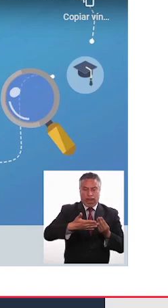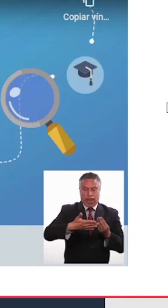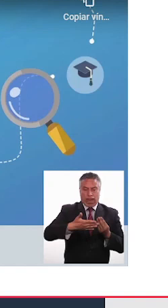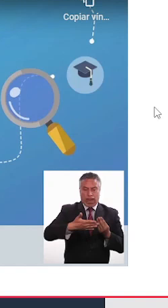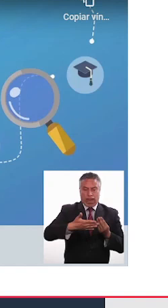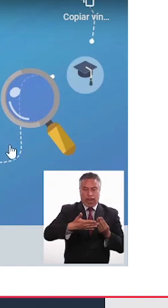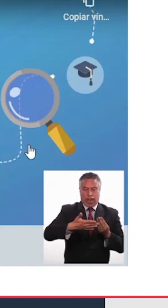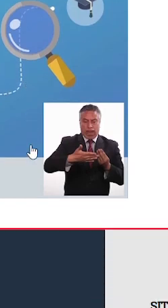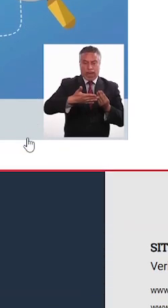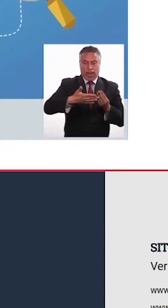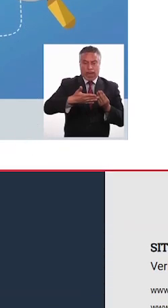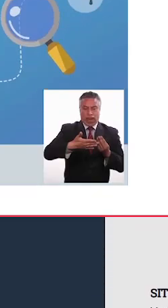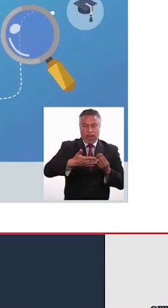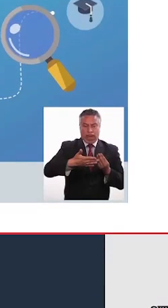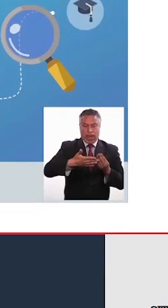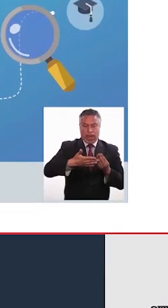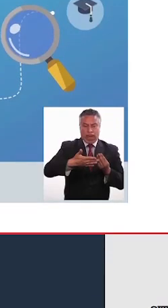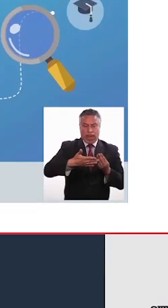continuación. Acá está el video.